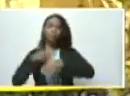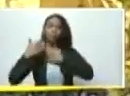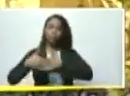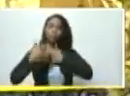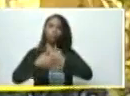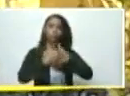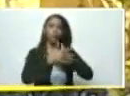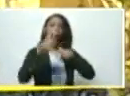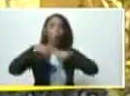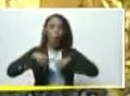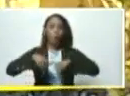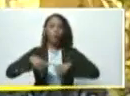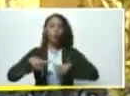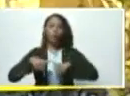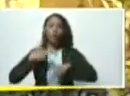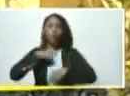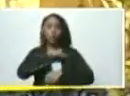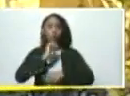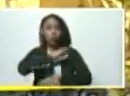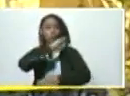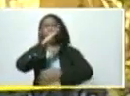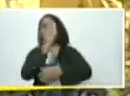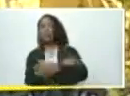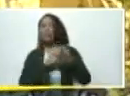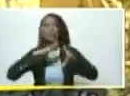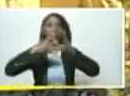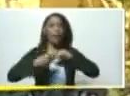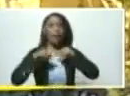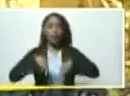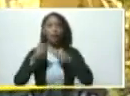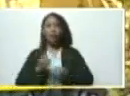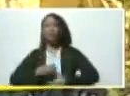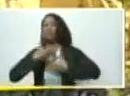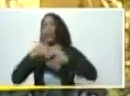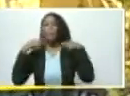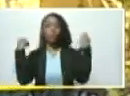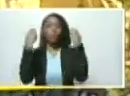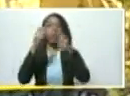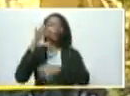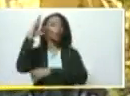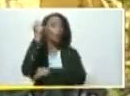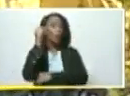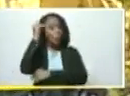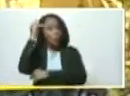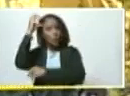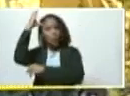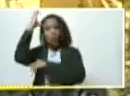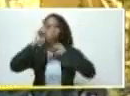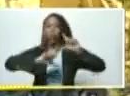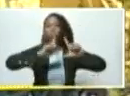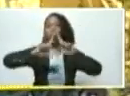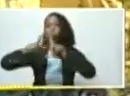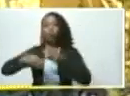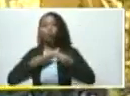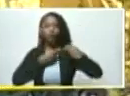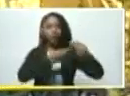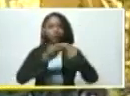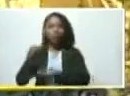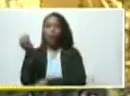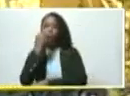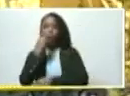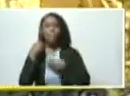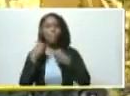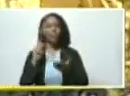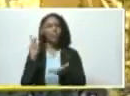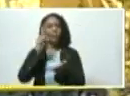por hoy, mi comandante en jefe, nuestros poderosos CLAC, esta expresión popular, ha logrado una capacidad logística de distribución de alimentos para